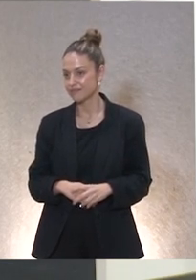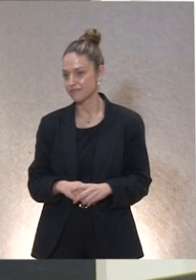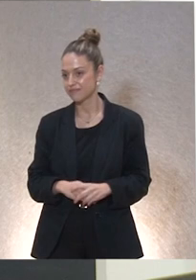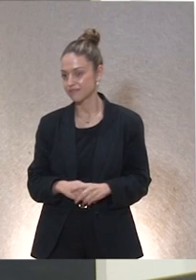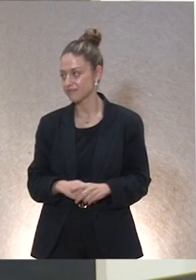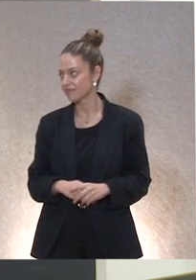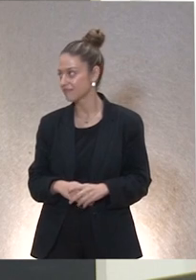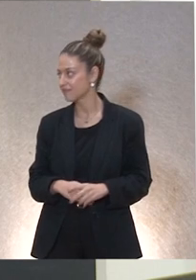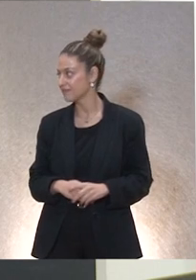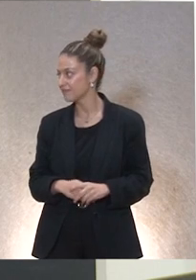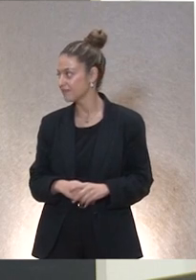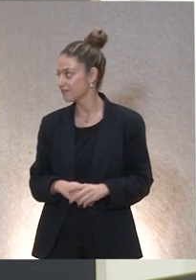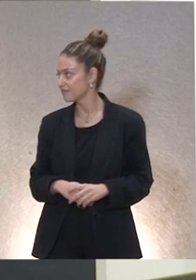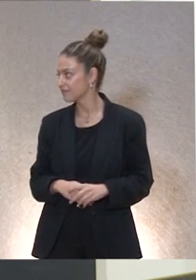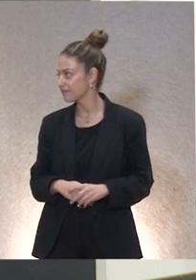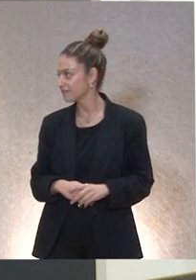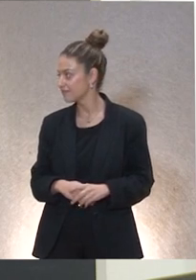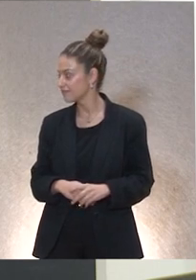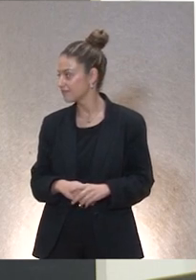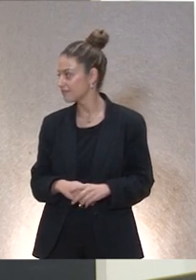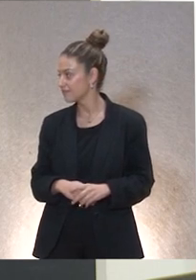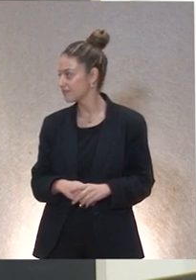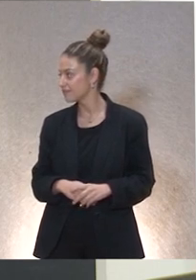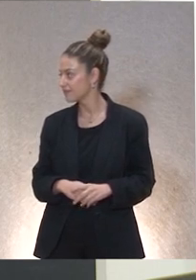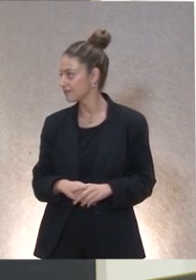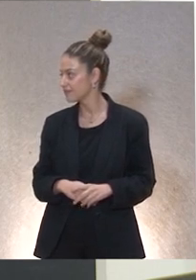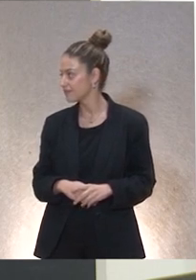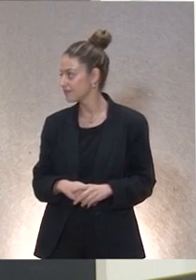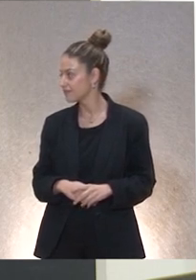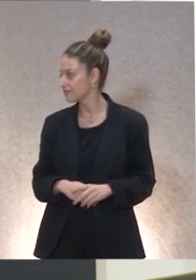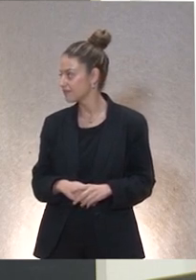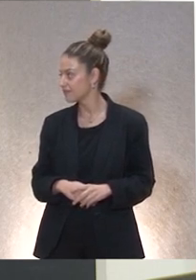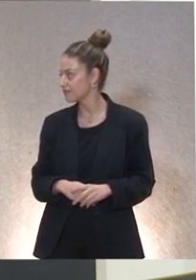aquí esto que lo pongas bien